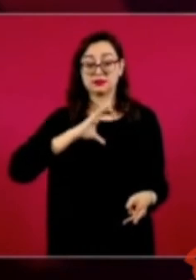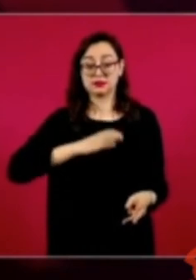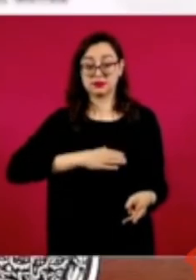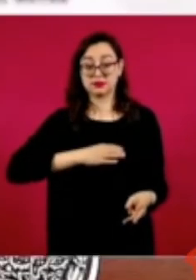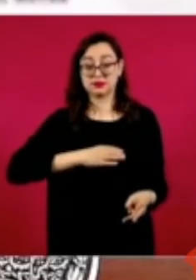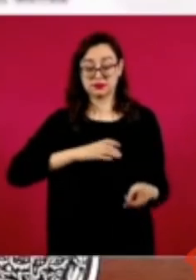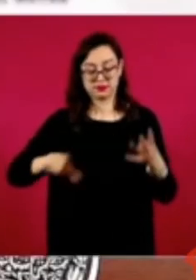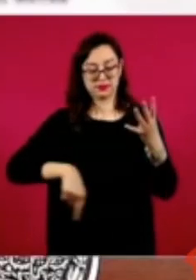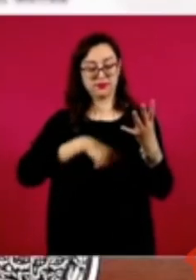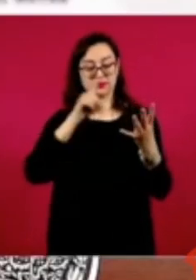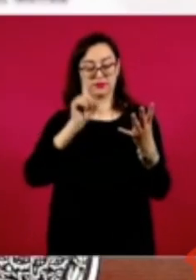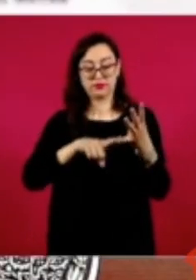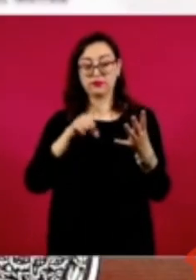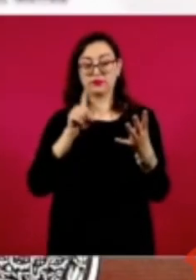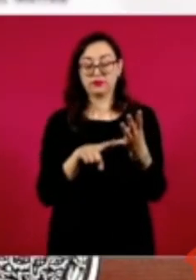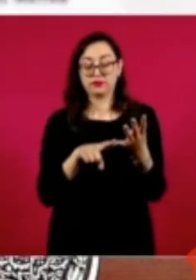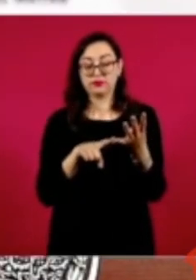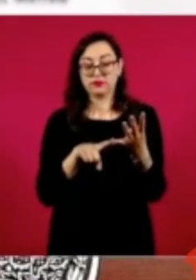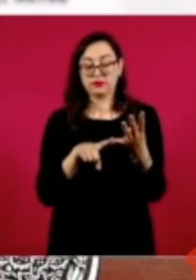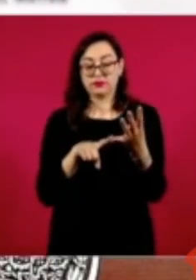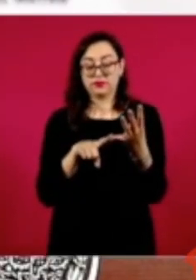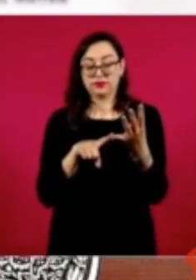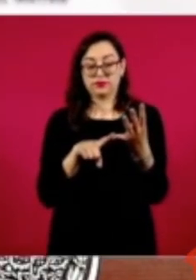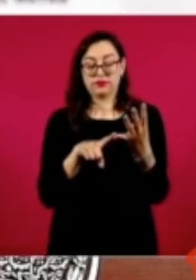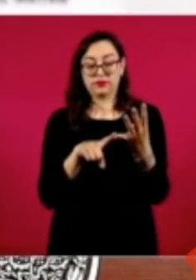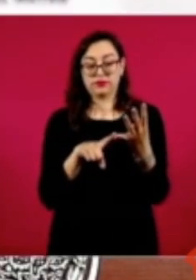Y 4,